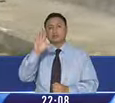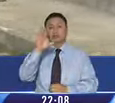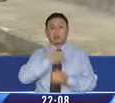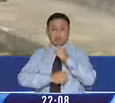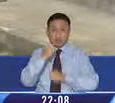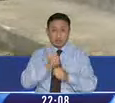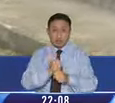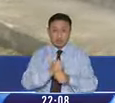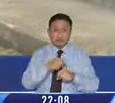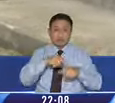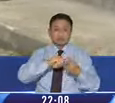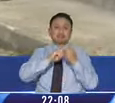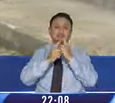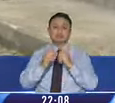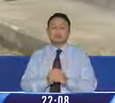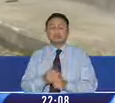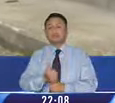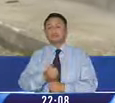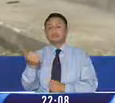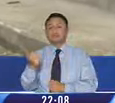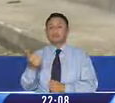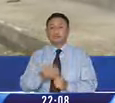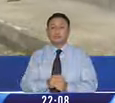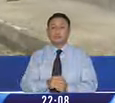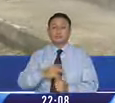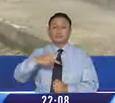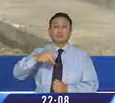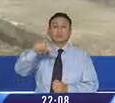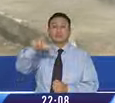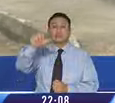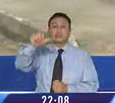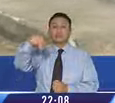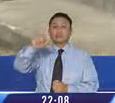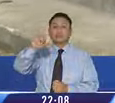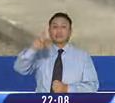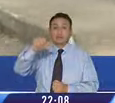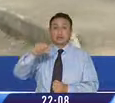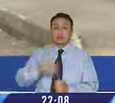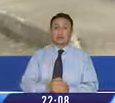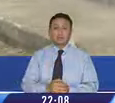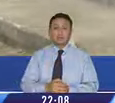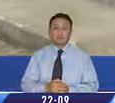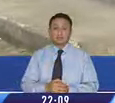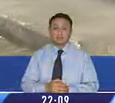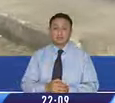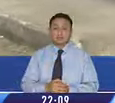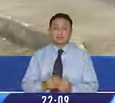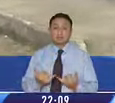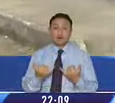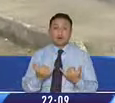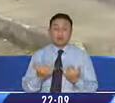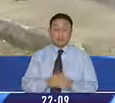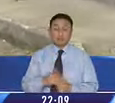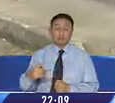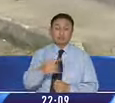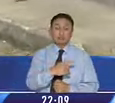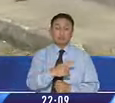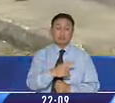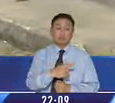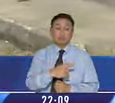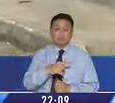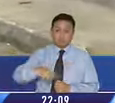del barrio, lo llevaron al sector de La Planada, pero en este caso Ya los retiraron también de ahí de